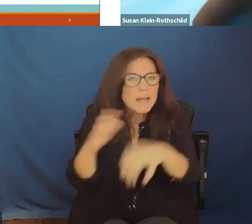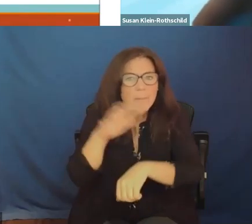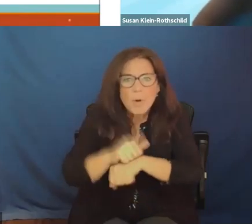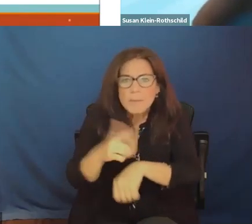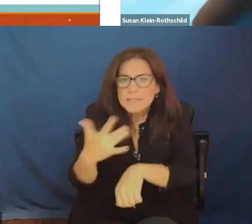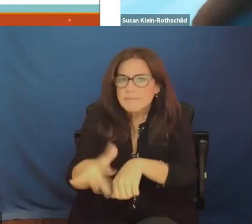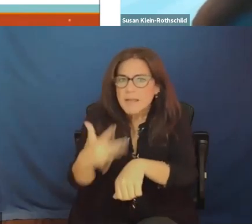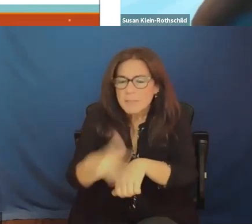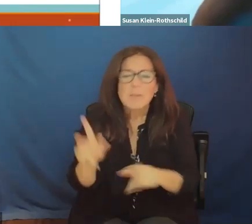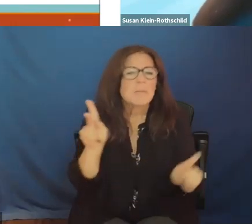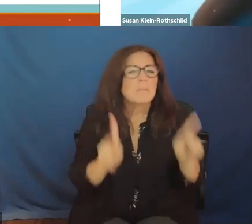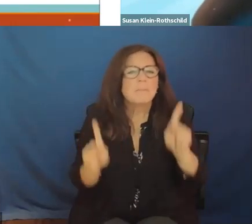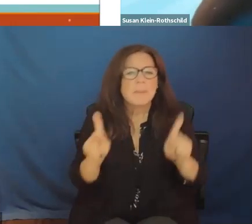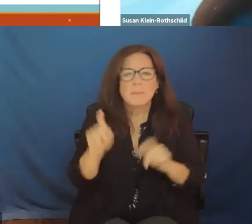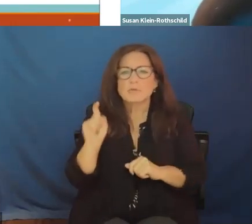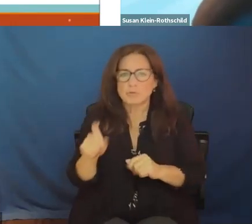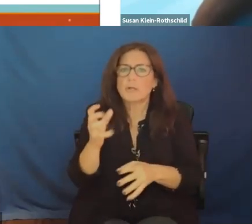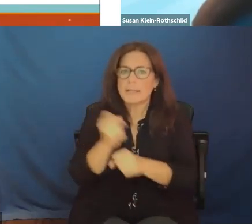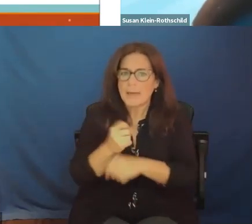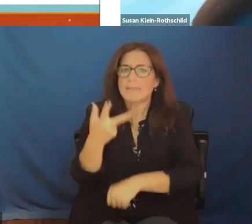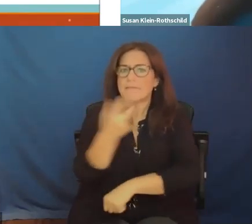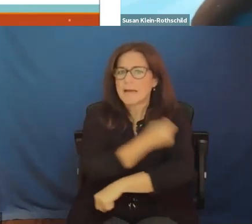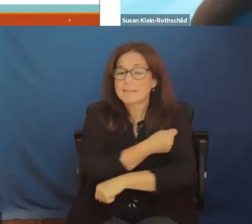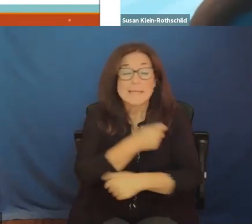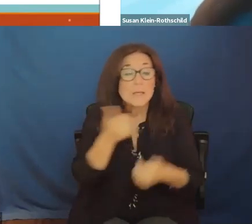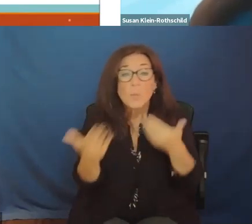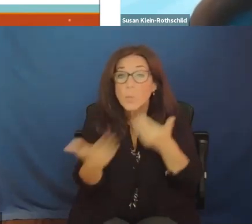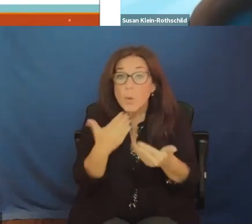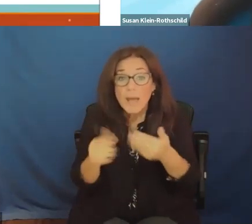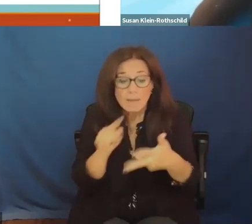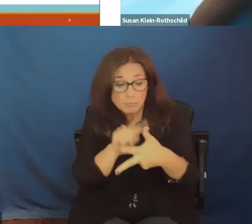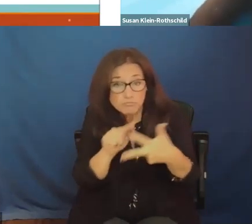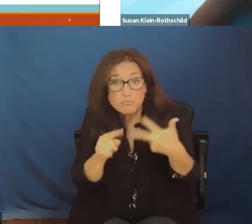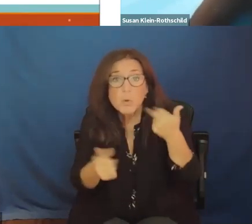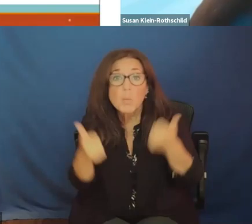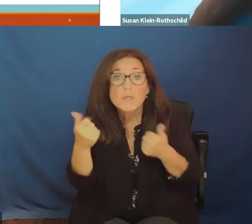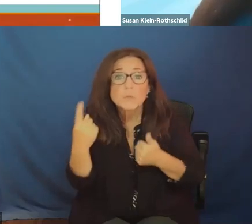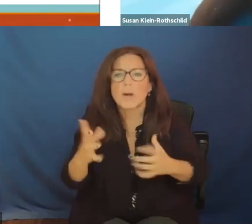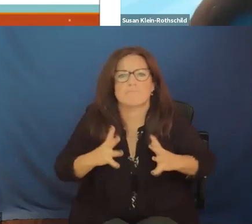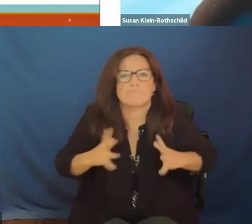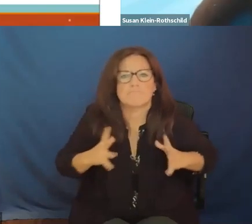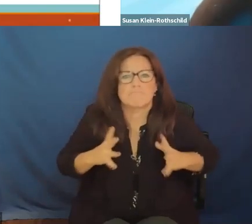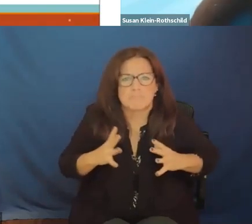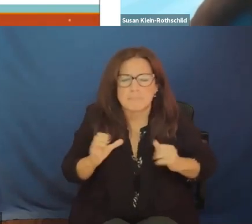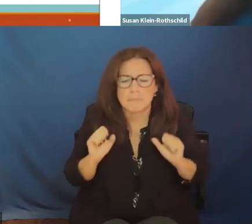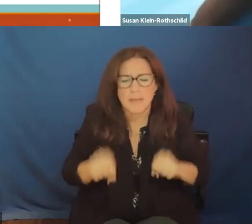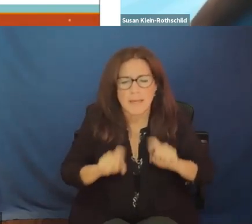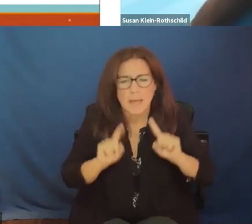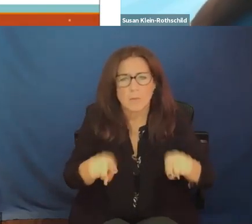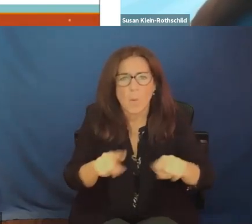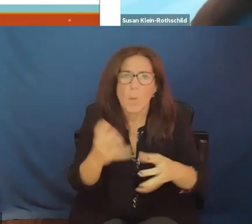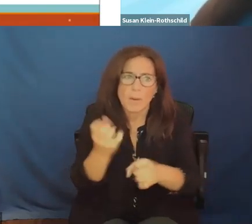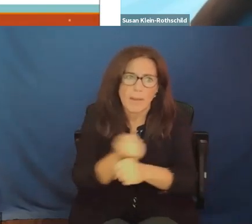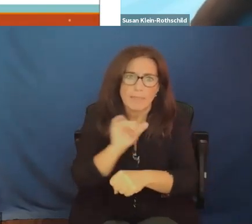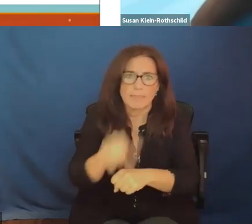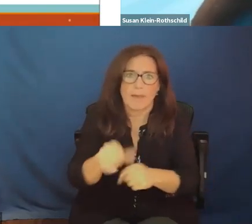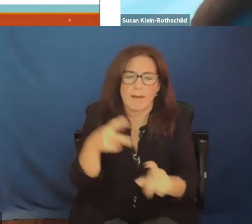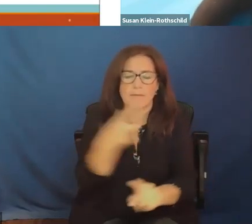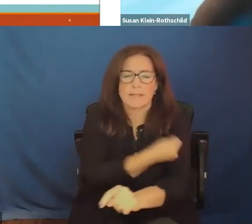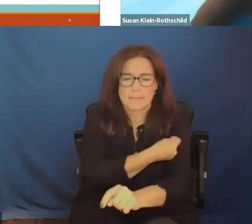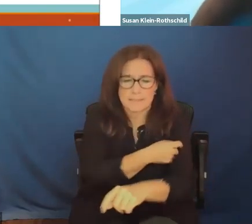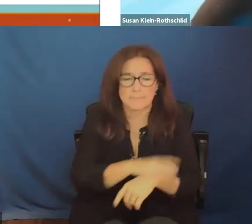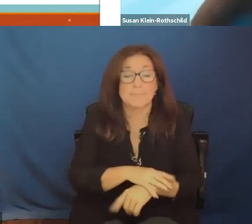disponibles y las personas pueden recibir la vacuna cuando quieran y como la doctora white mencionó estamos trabajando junto